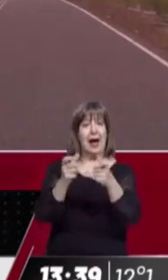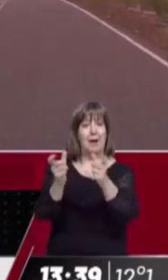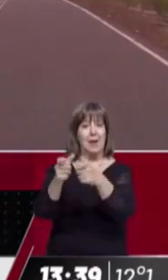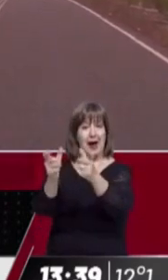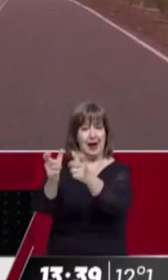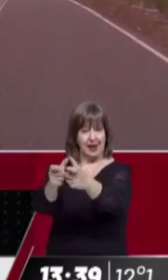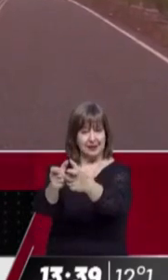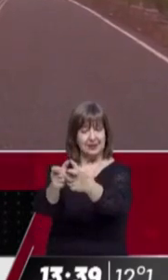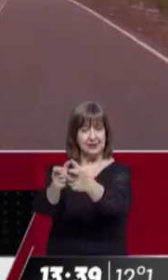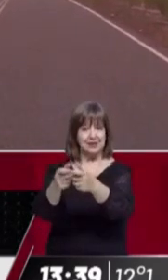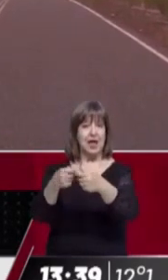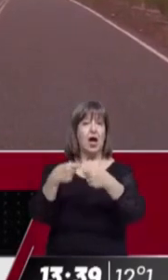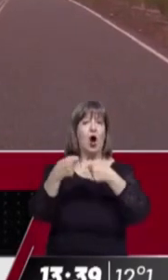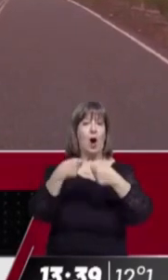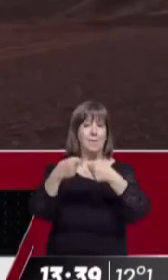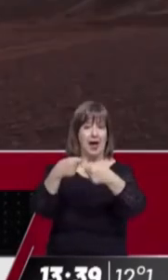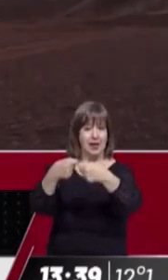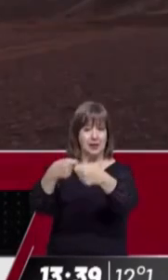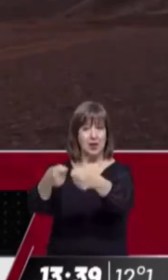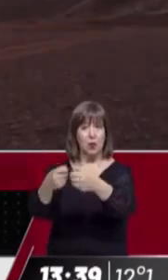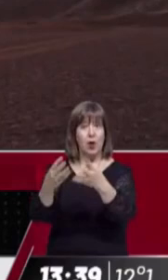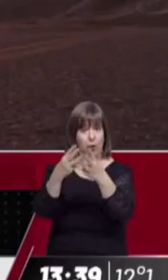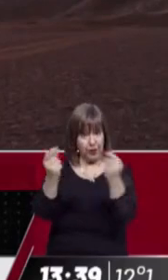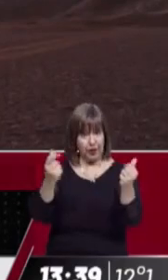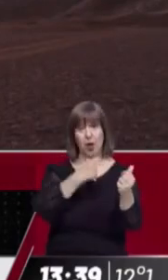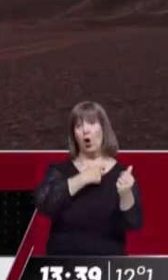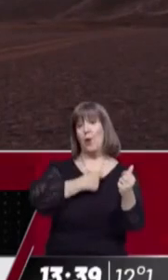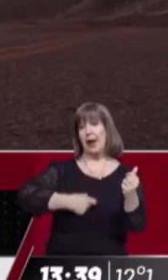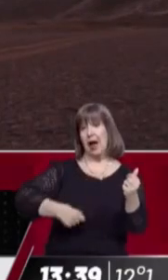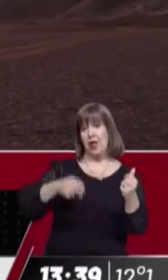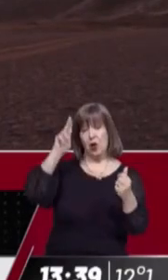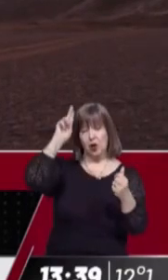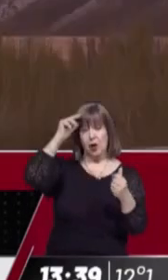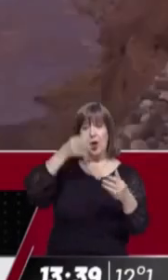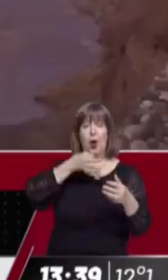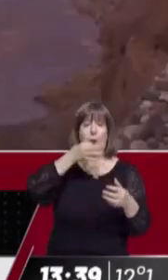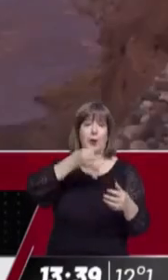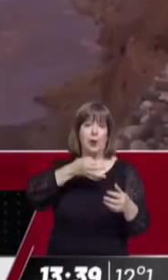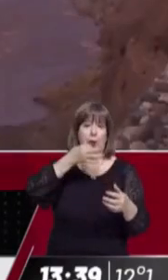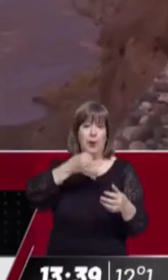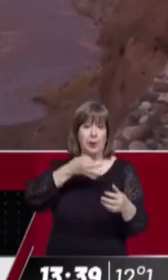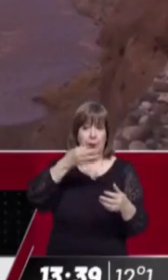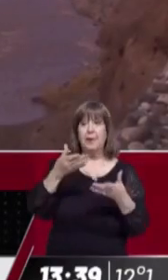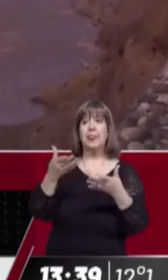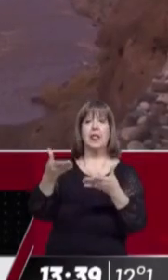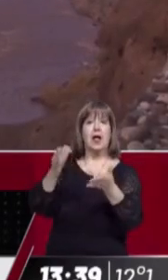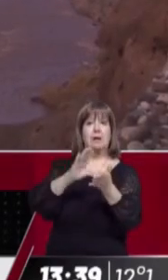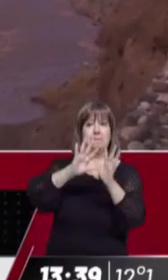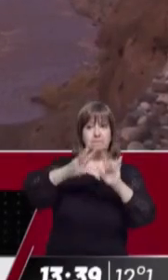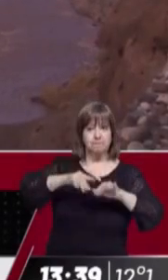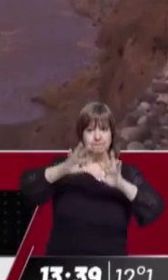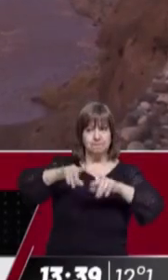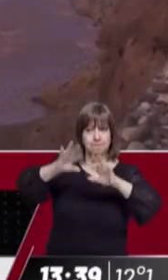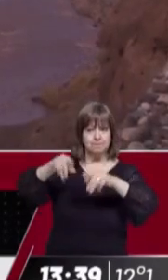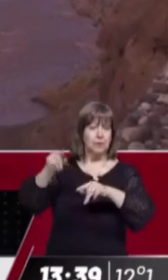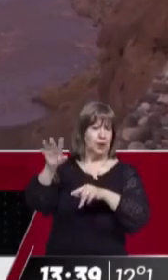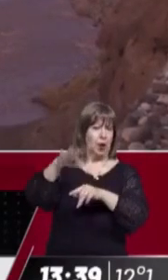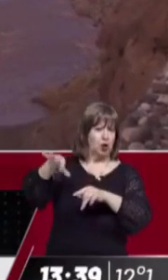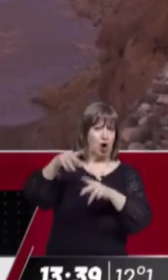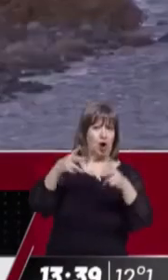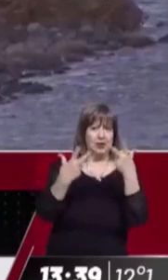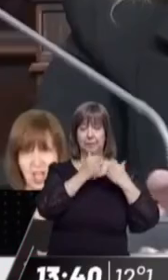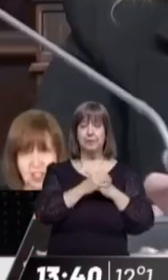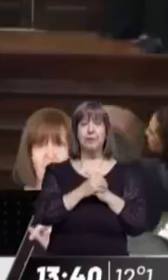que terminó el discurso del gobernador Que obviamente muy gentilmente porque estaban muy enojados desde las